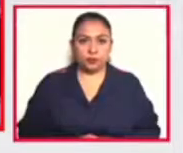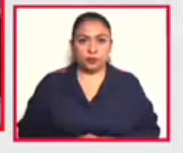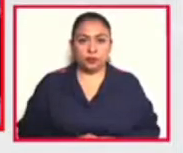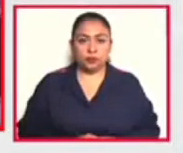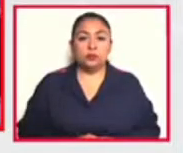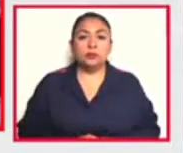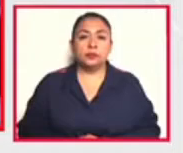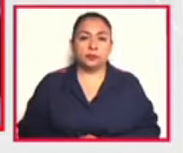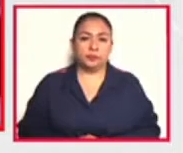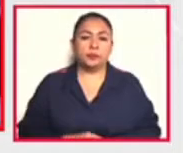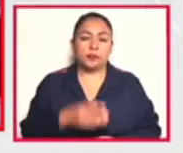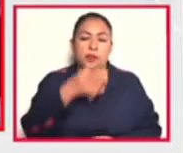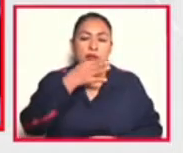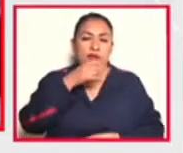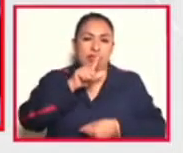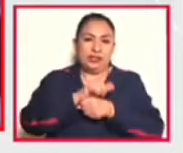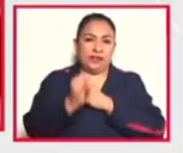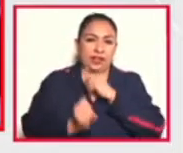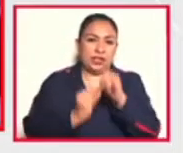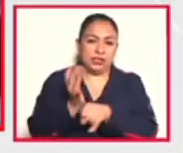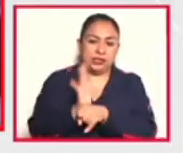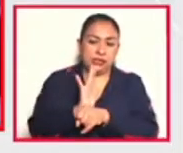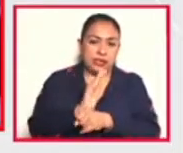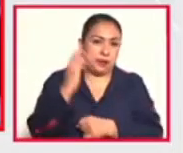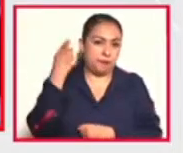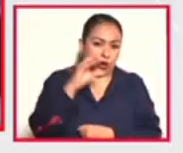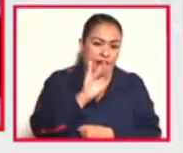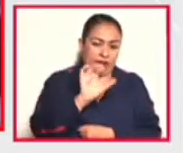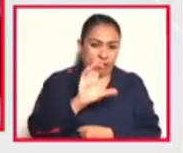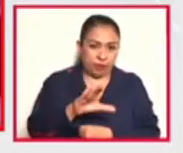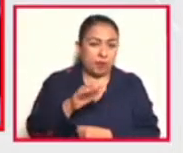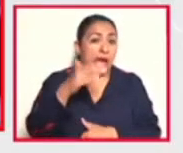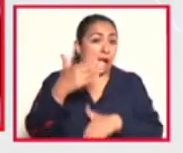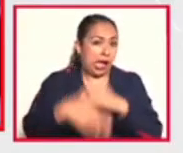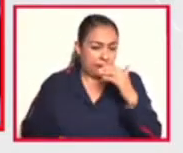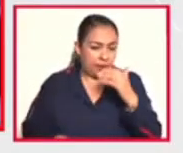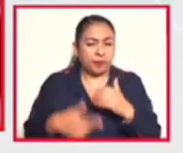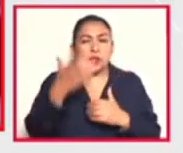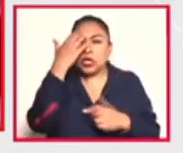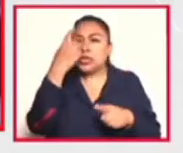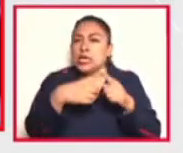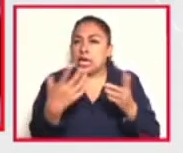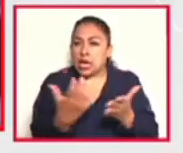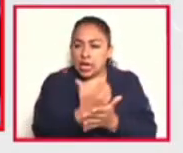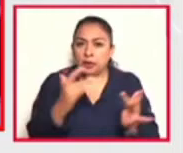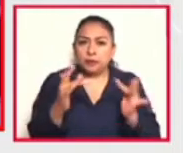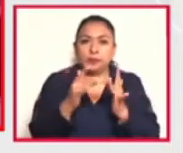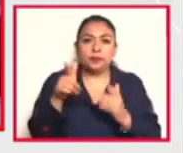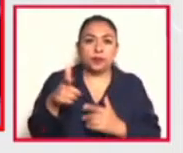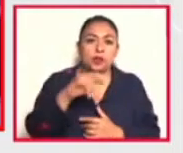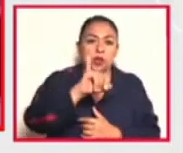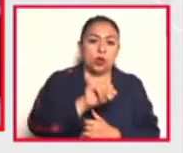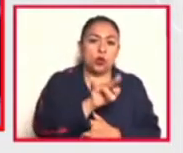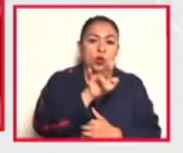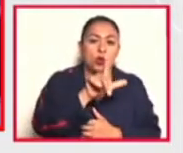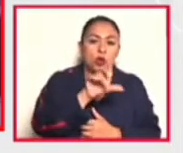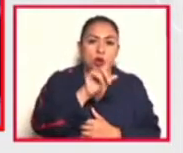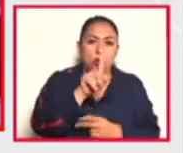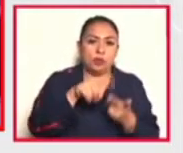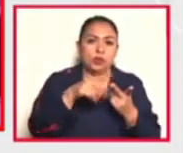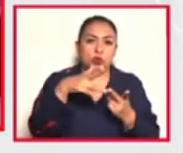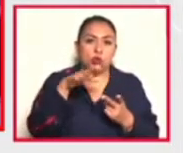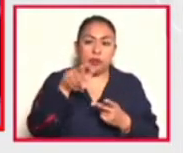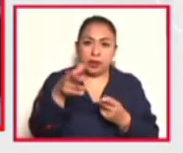También el Festival Internacional de Cine de Morelia llegó a su fin. Para conocer a los ganadores, nos enlazamos con Julio López y Wemansin Rodríguez.